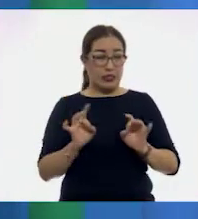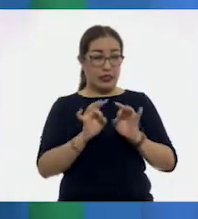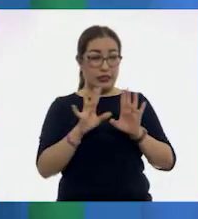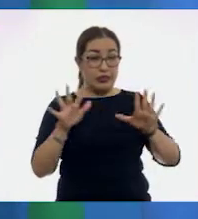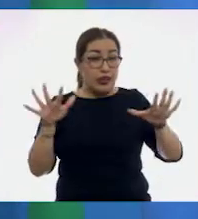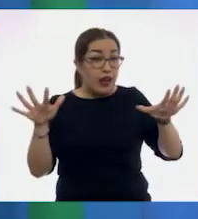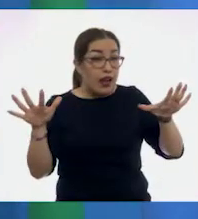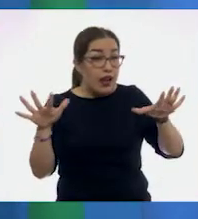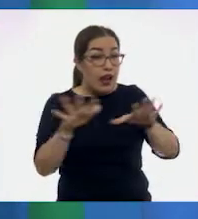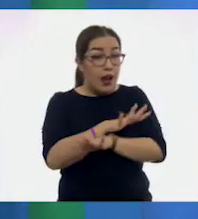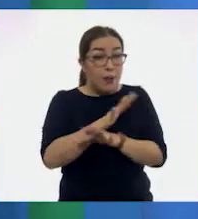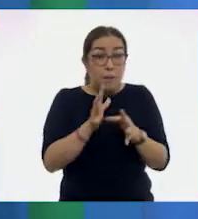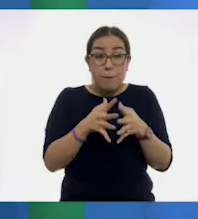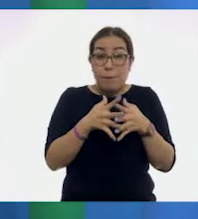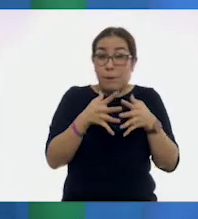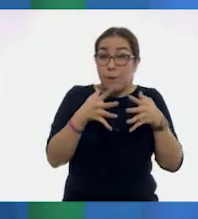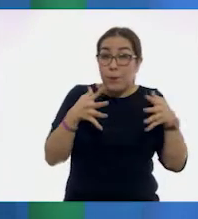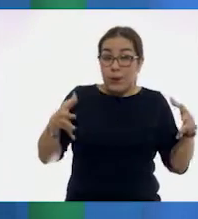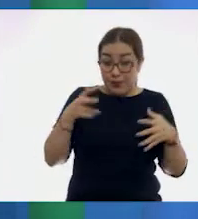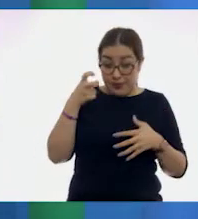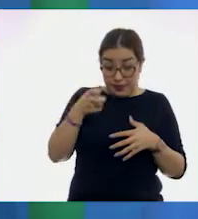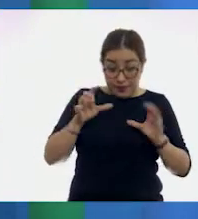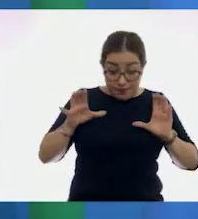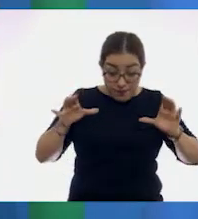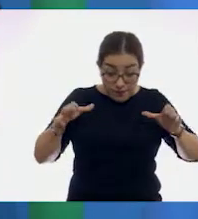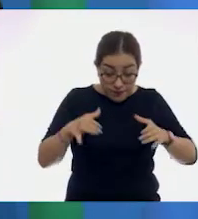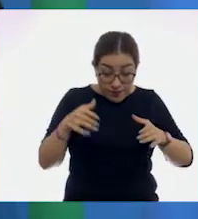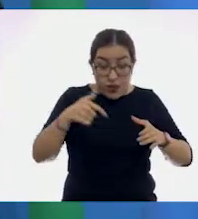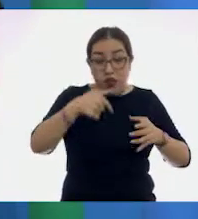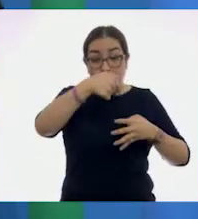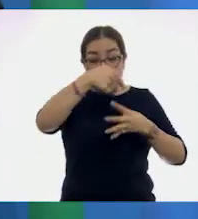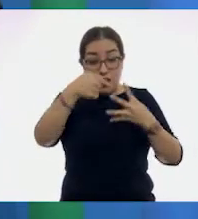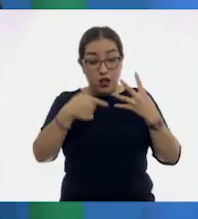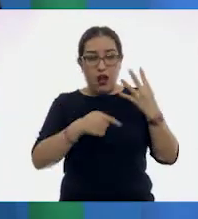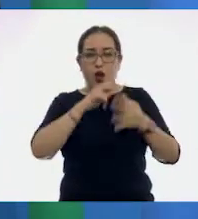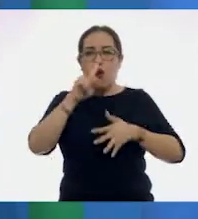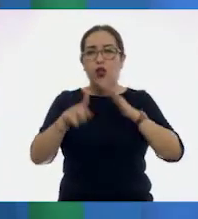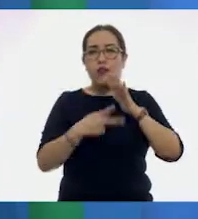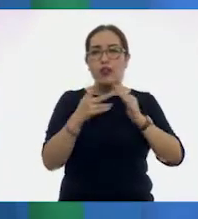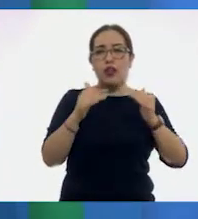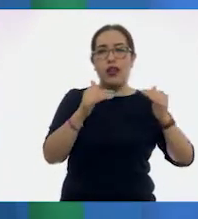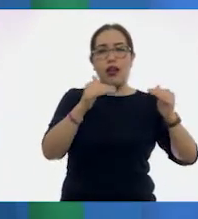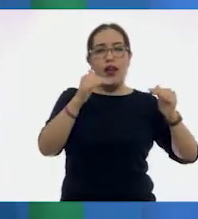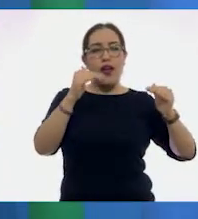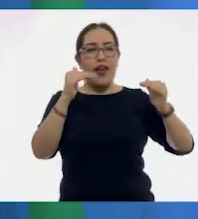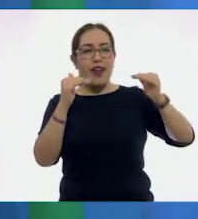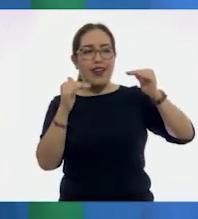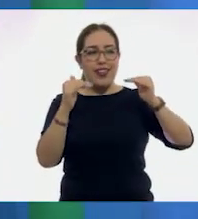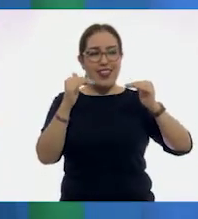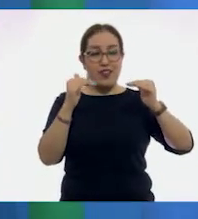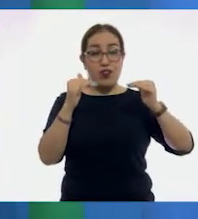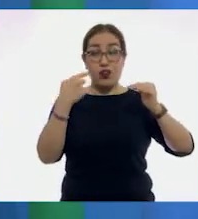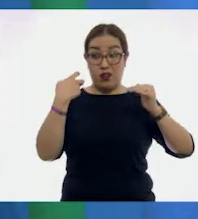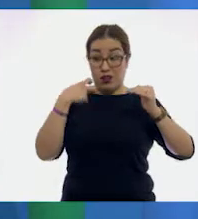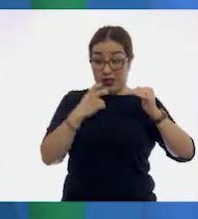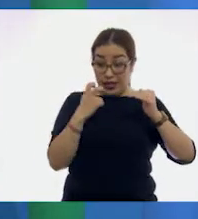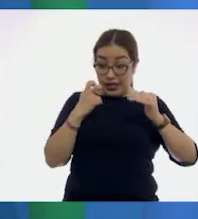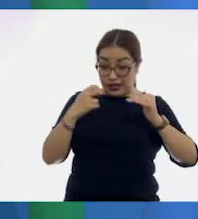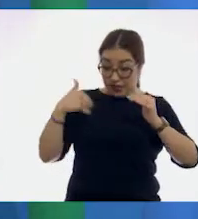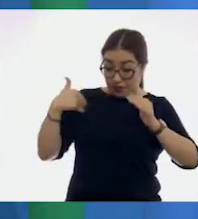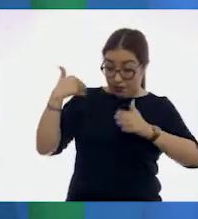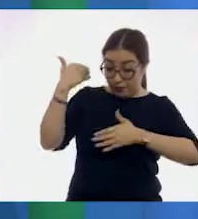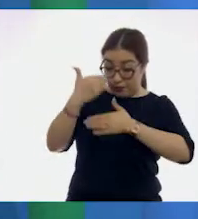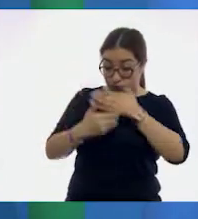el ecosistema tiende a regresar a un equilibrio. Pero todo ese proceso puede tener consecuencias